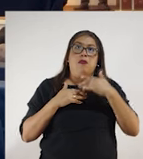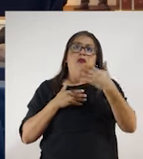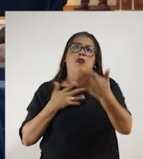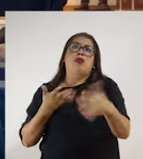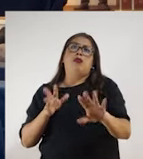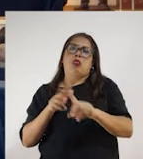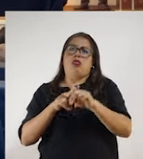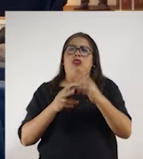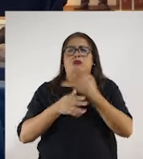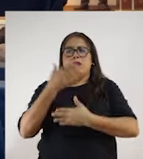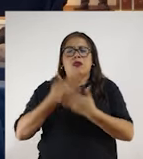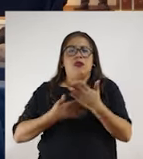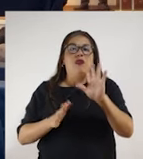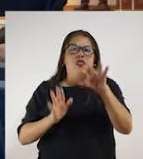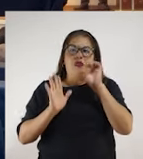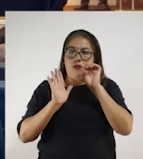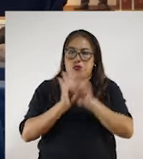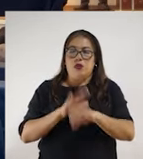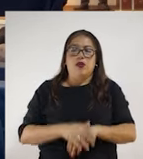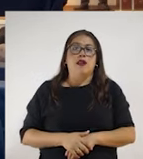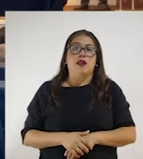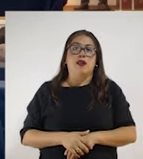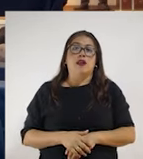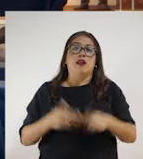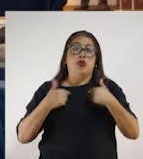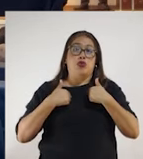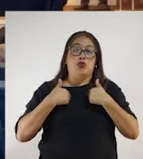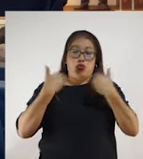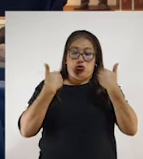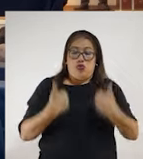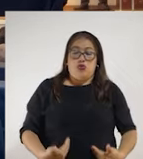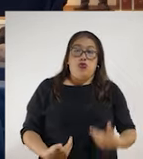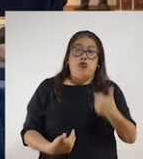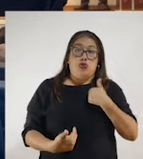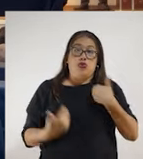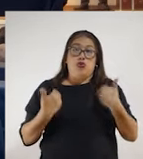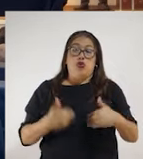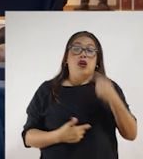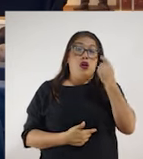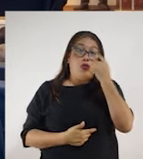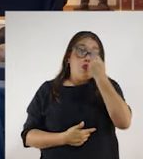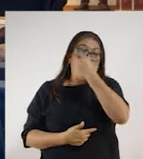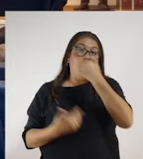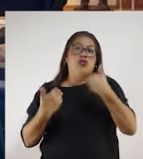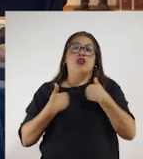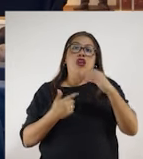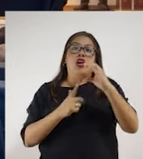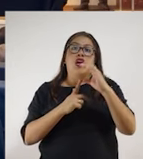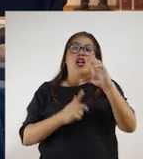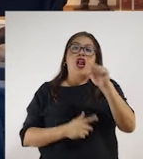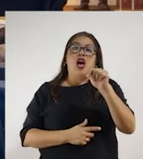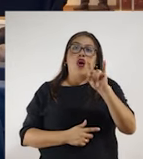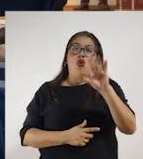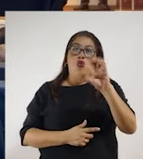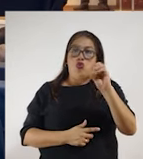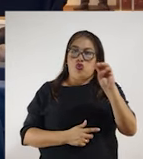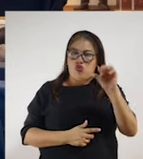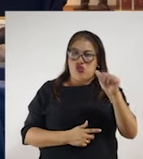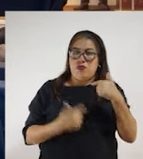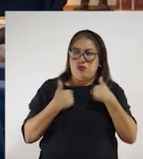con discapacidad. Por poner un ejemplo, quien habla tiene glaucoma en los dos ojos,